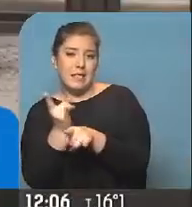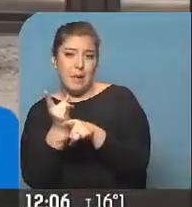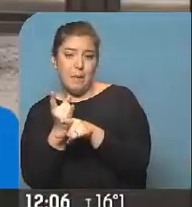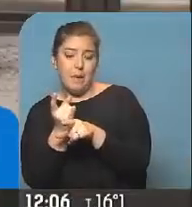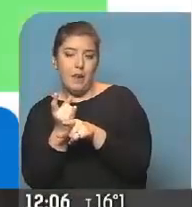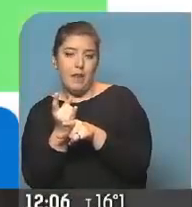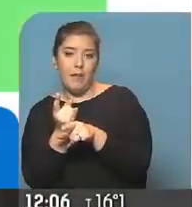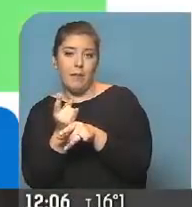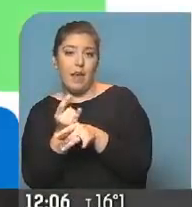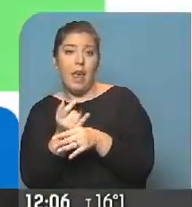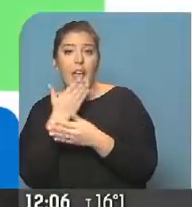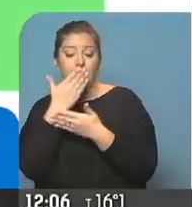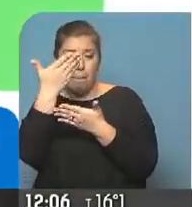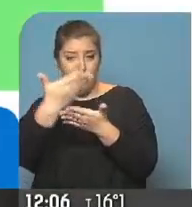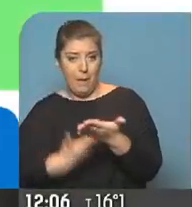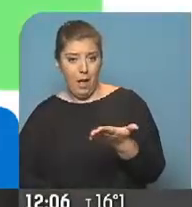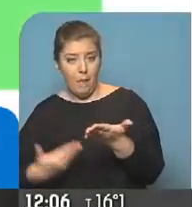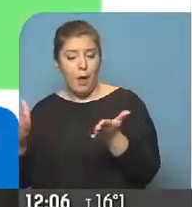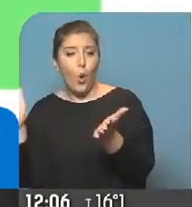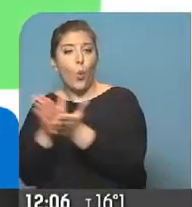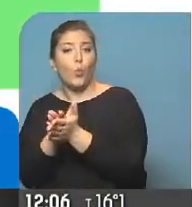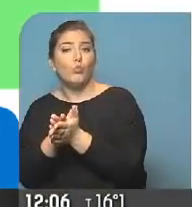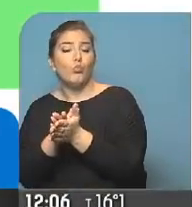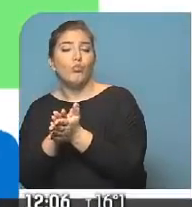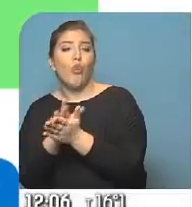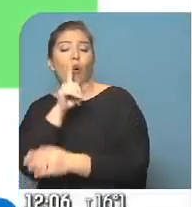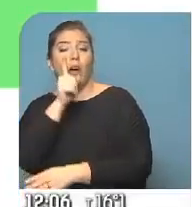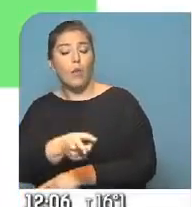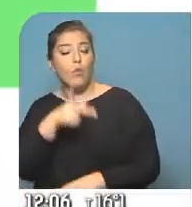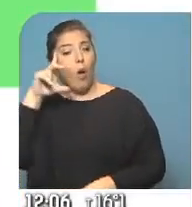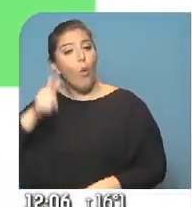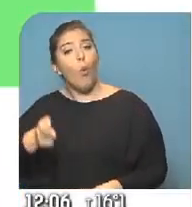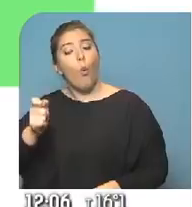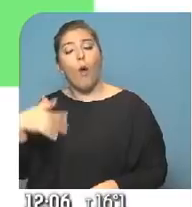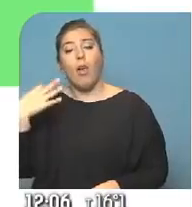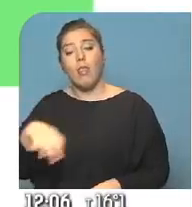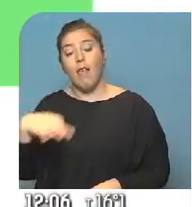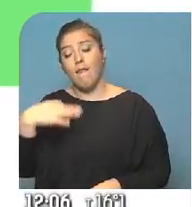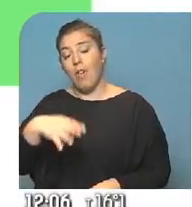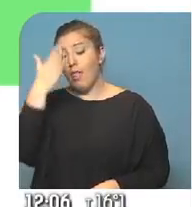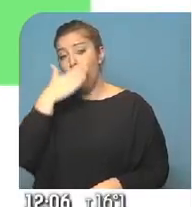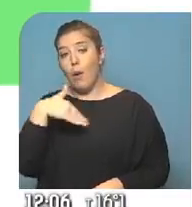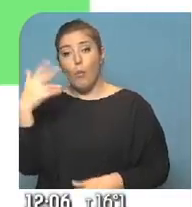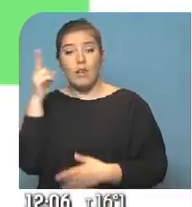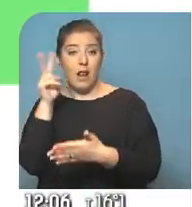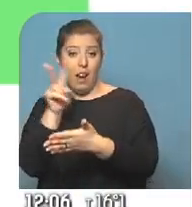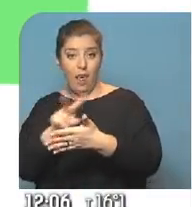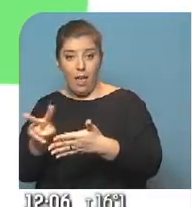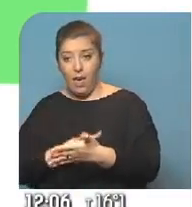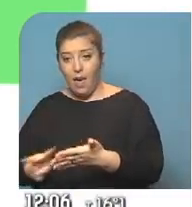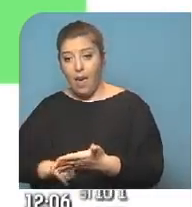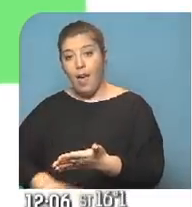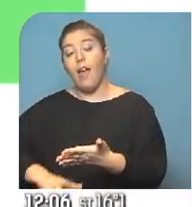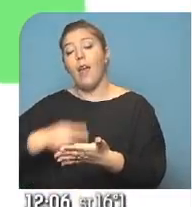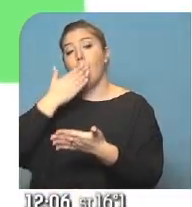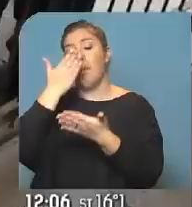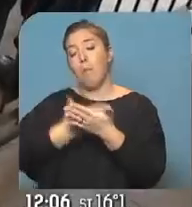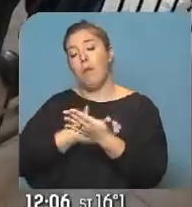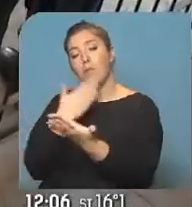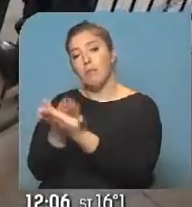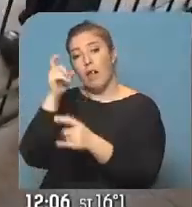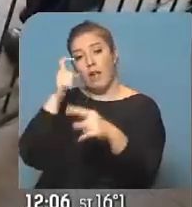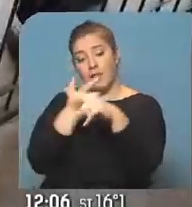anexa al expediente. Será el juez entonces el que deba luego leer el escrito presentado por la exmandataria y en